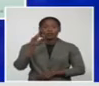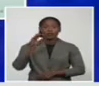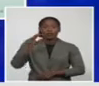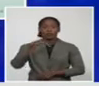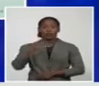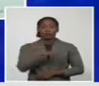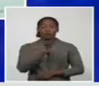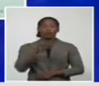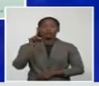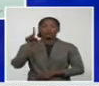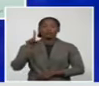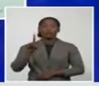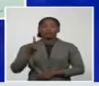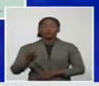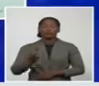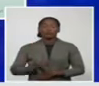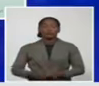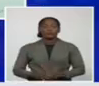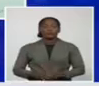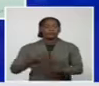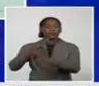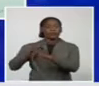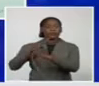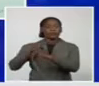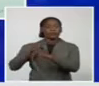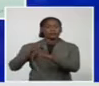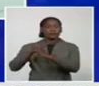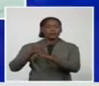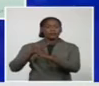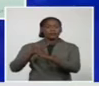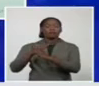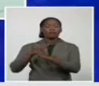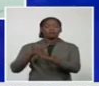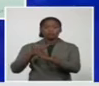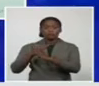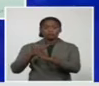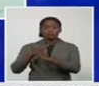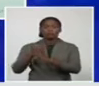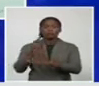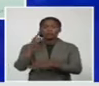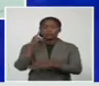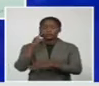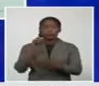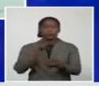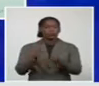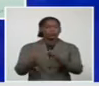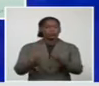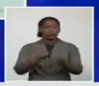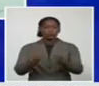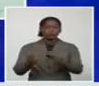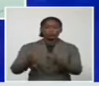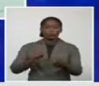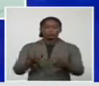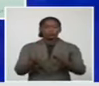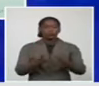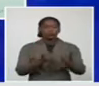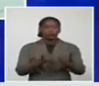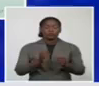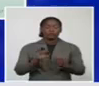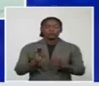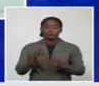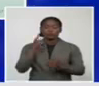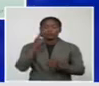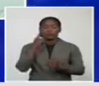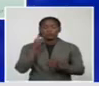uno. Santiago de Cuba trabaja fuerte, igual que todo el país, para controlar el incremento de